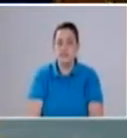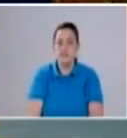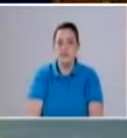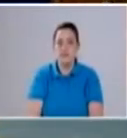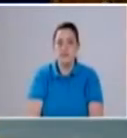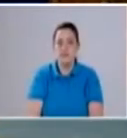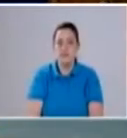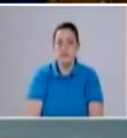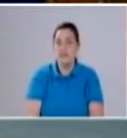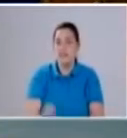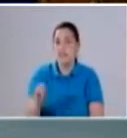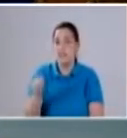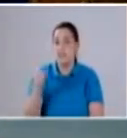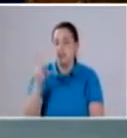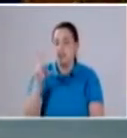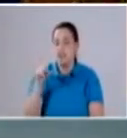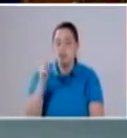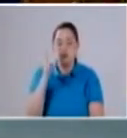para que no oiga,